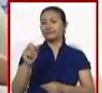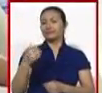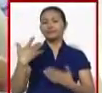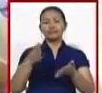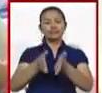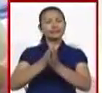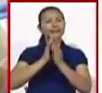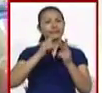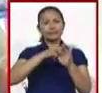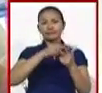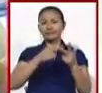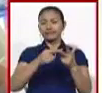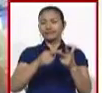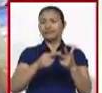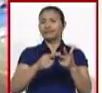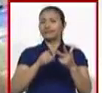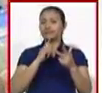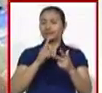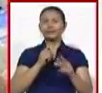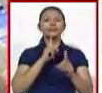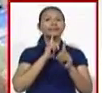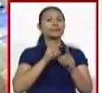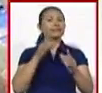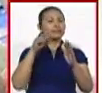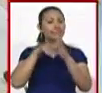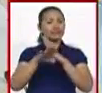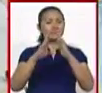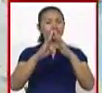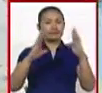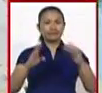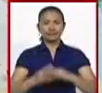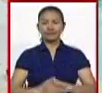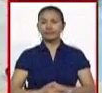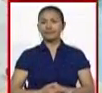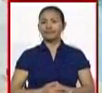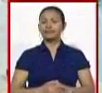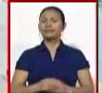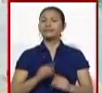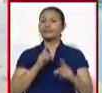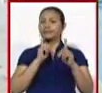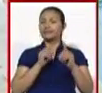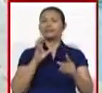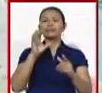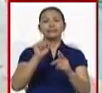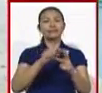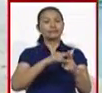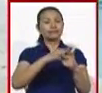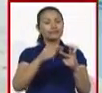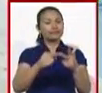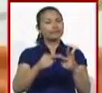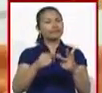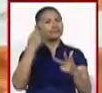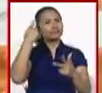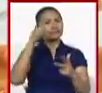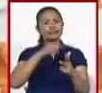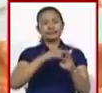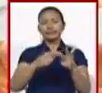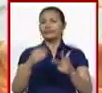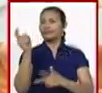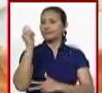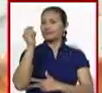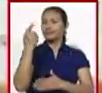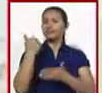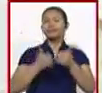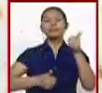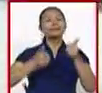hemos solicitado también se libre en la respectiva orden de allanamiento a su domicilio y orden de aprehensión en su contra, para que ellos